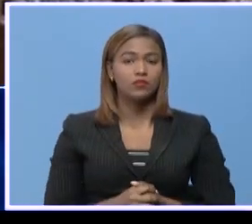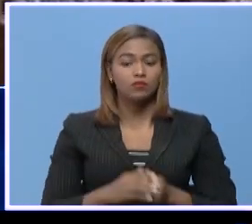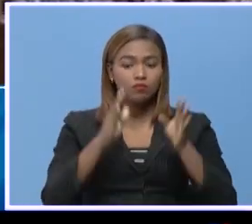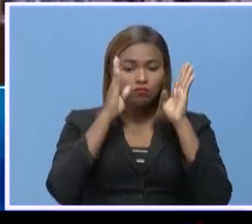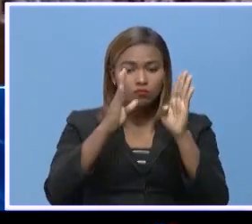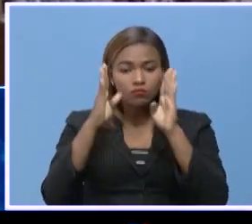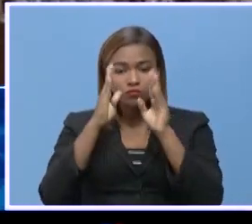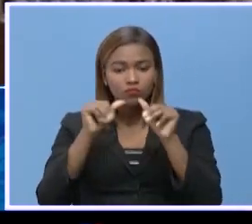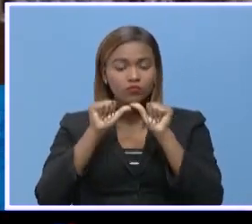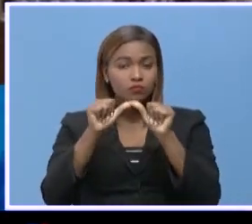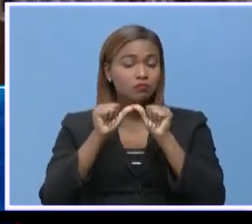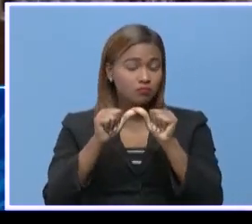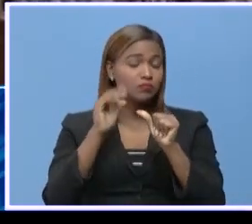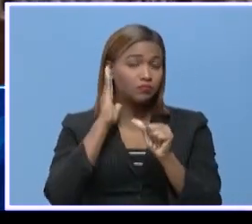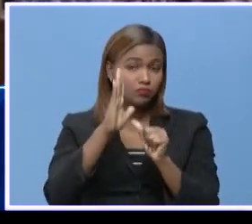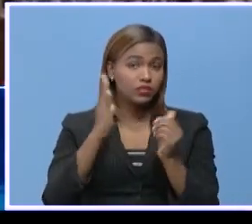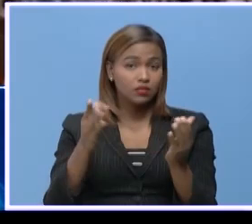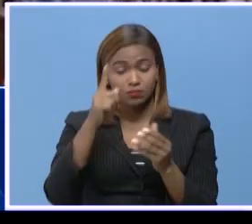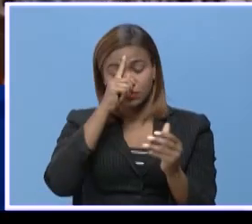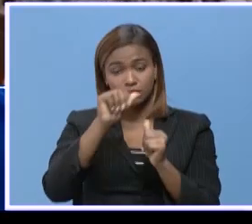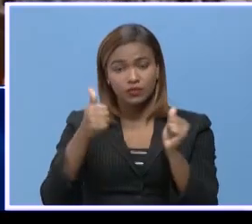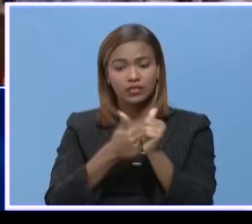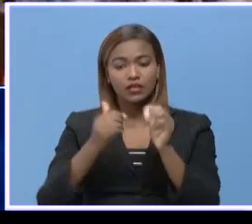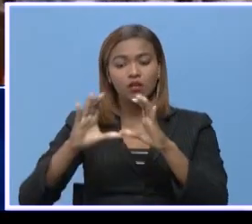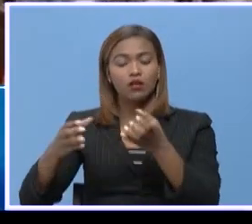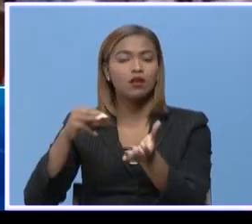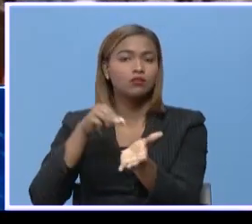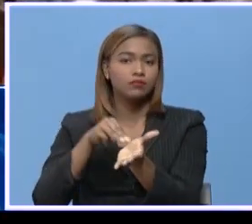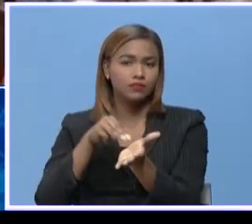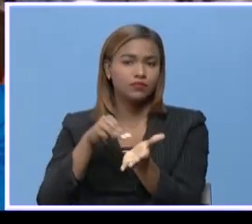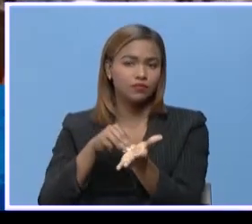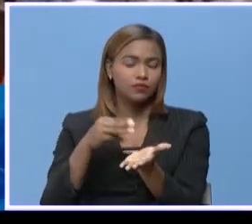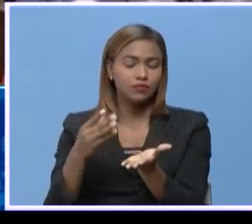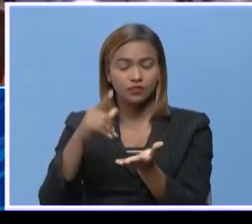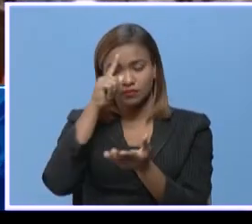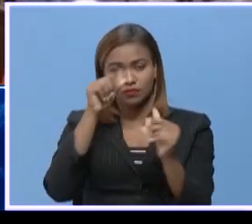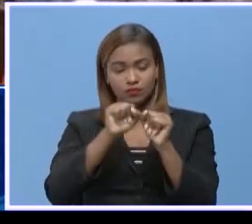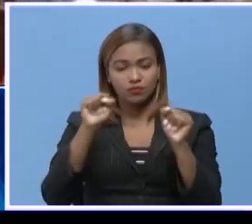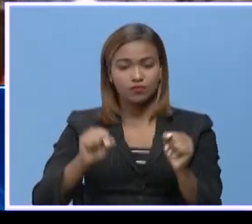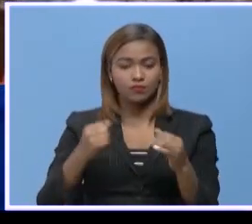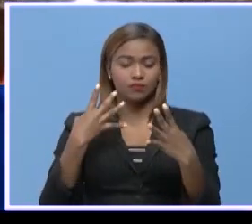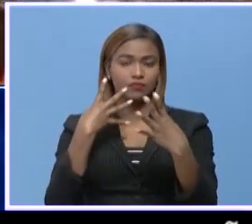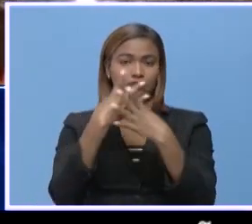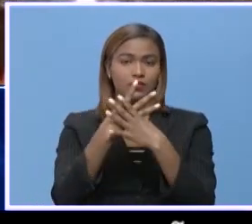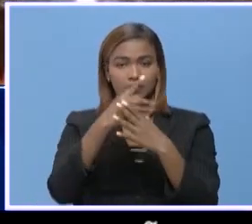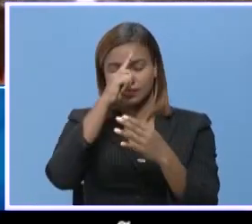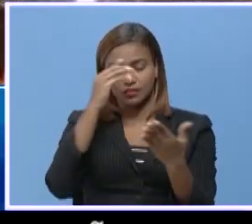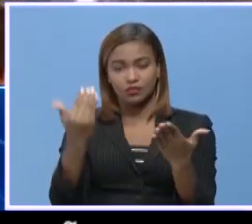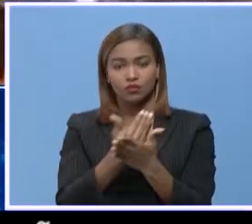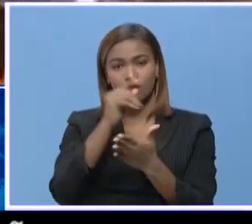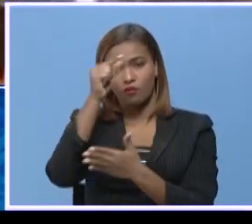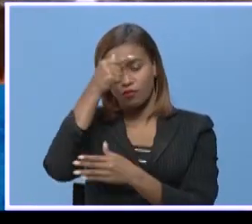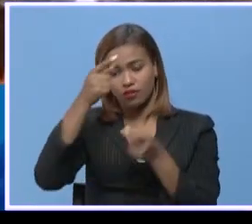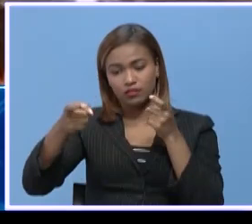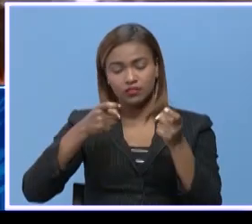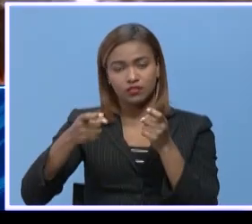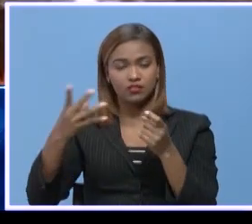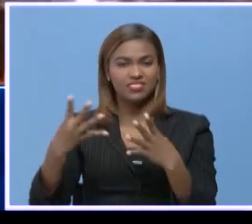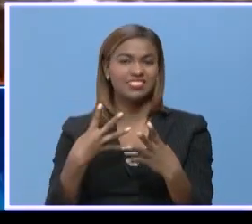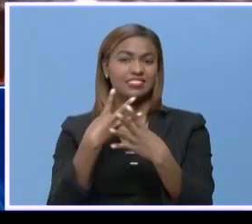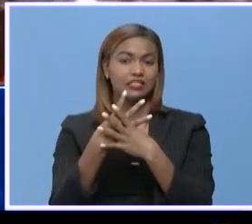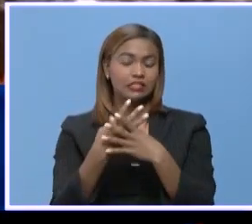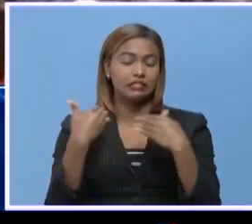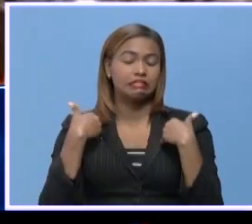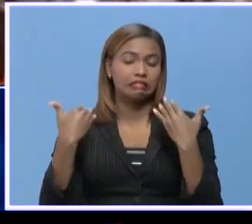seguimiento permanente, eso sí, por parte del cuerpo médico del sistema penitenciario, del nuevo modelo de gestión penitenciaria, que